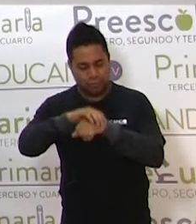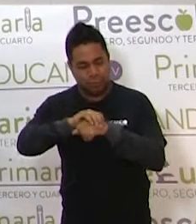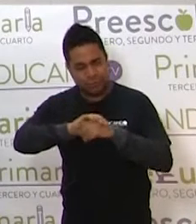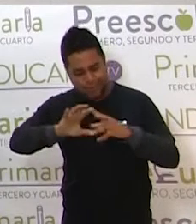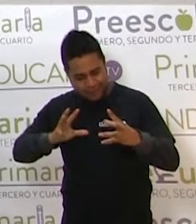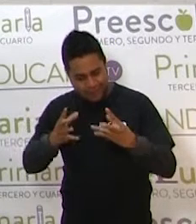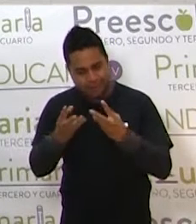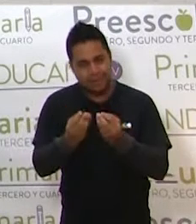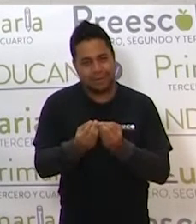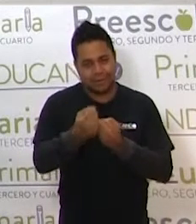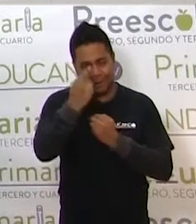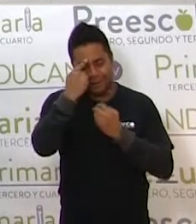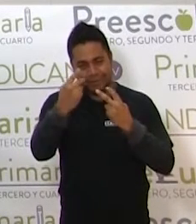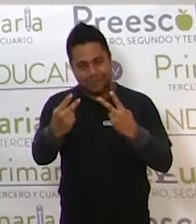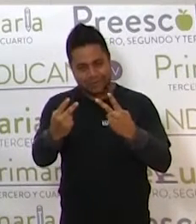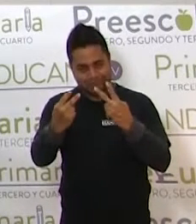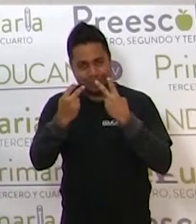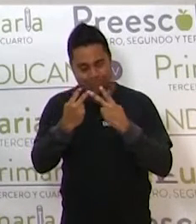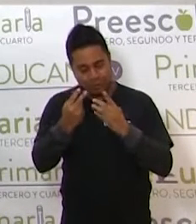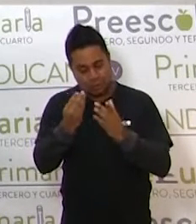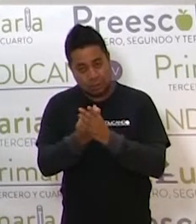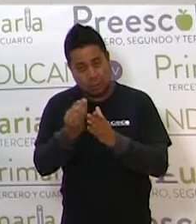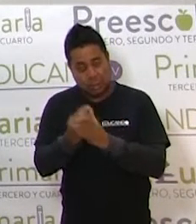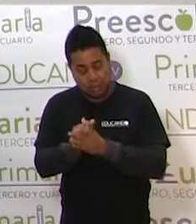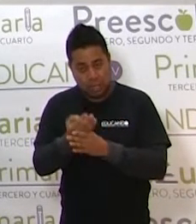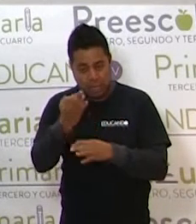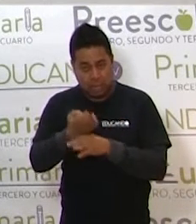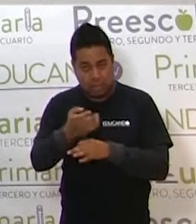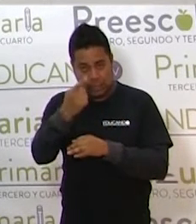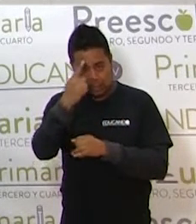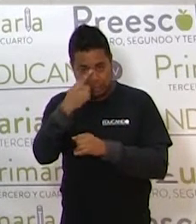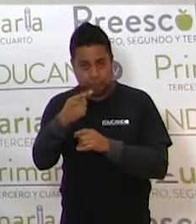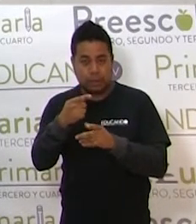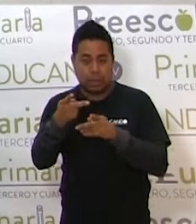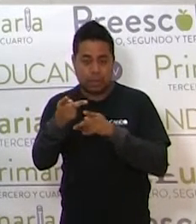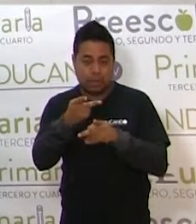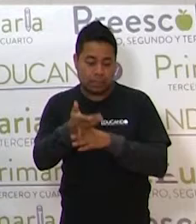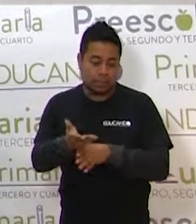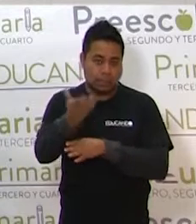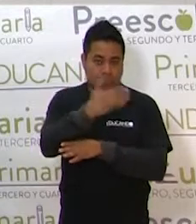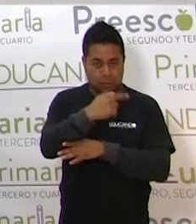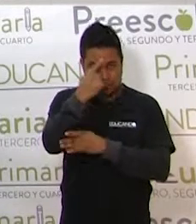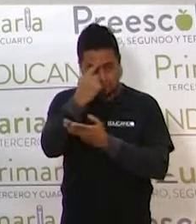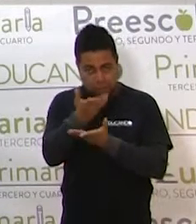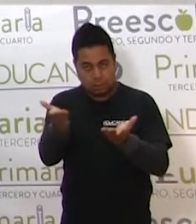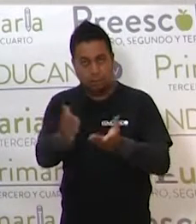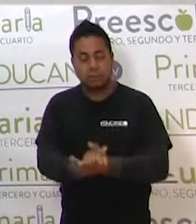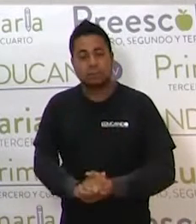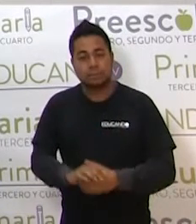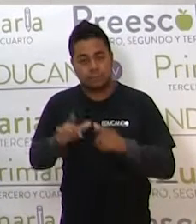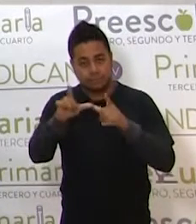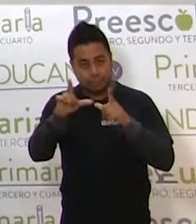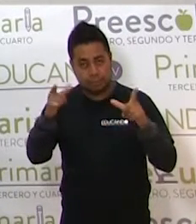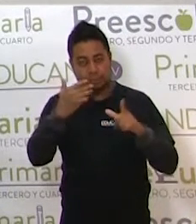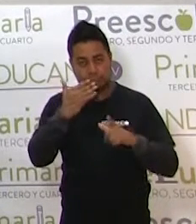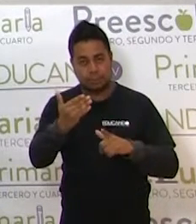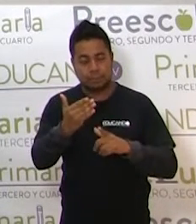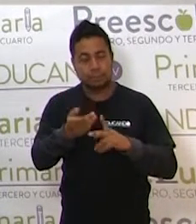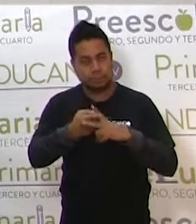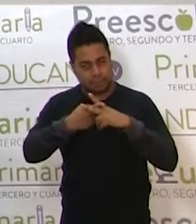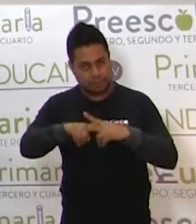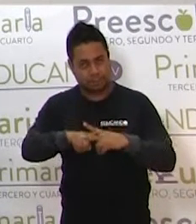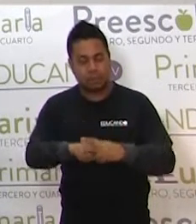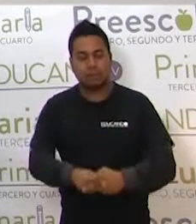tus amigos y amigas para que juntos puedan observar esta sesión que hemos preparado para ustedes están